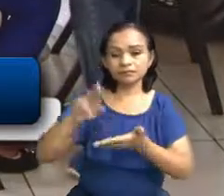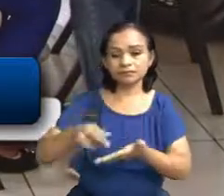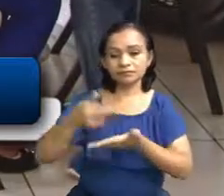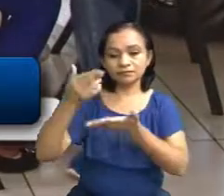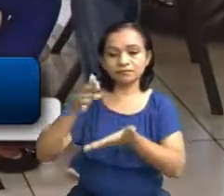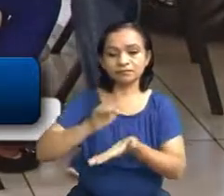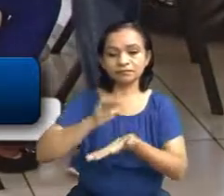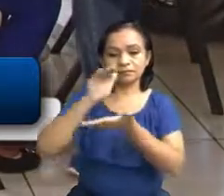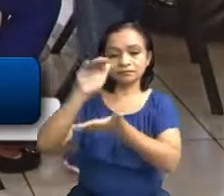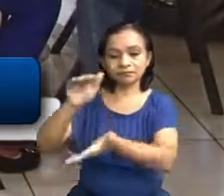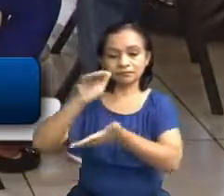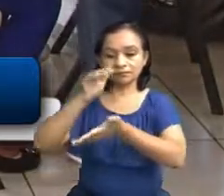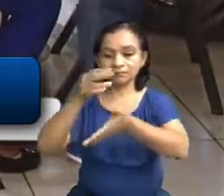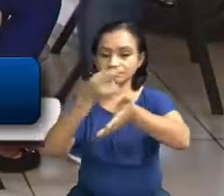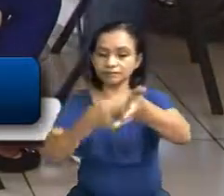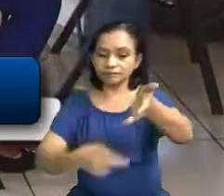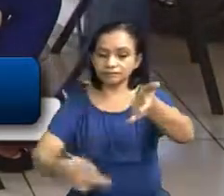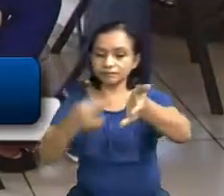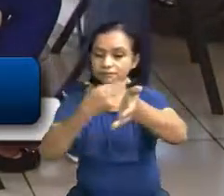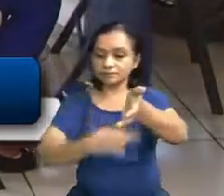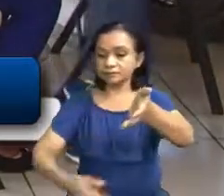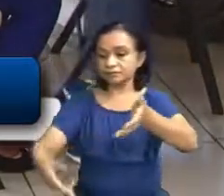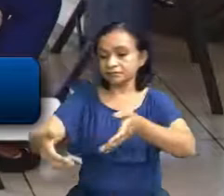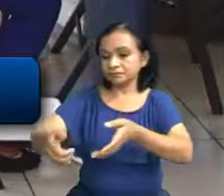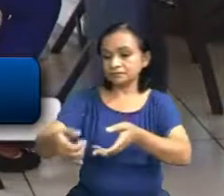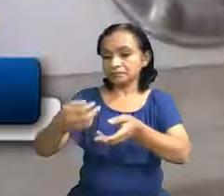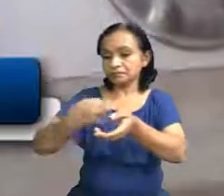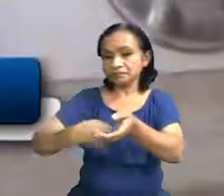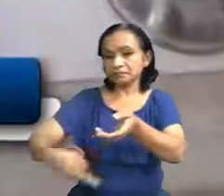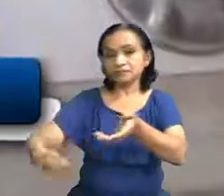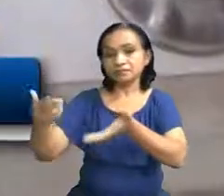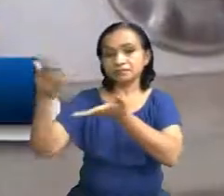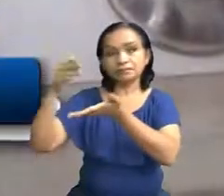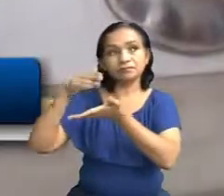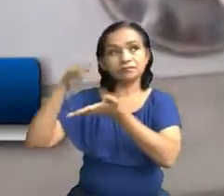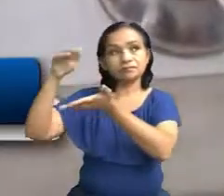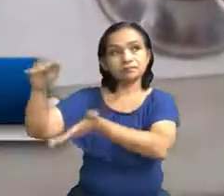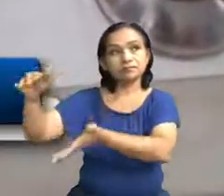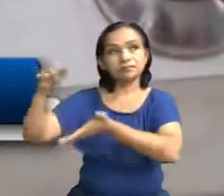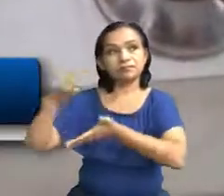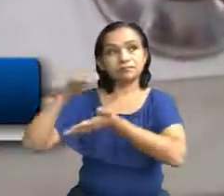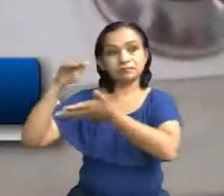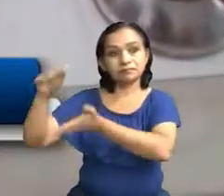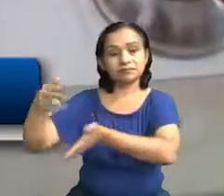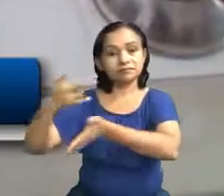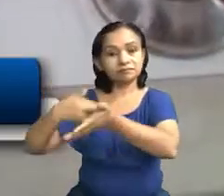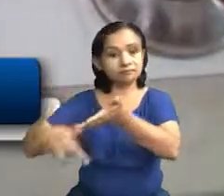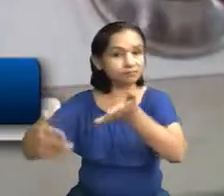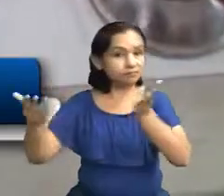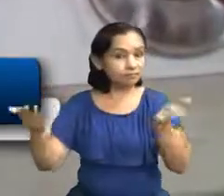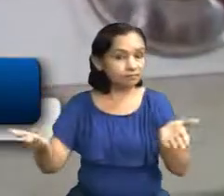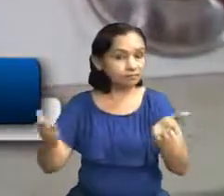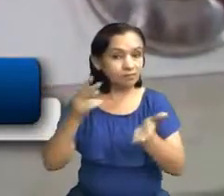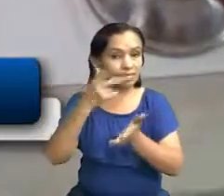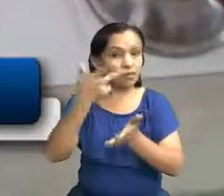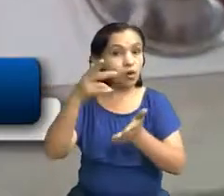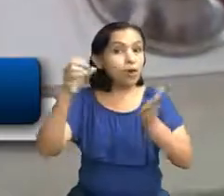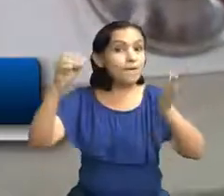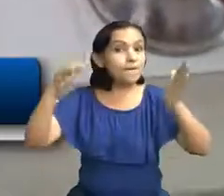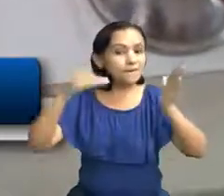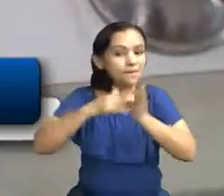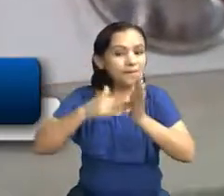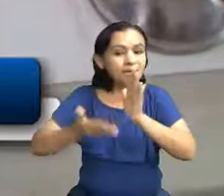las 74.000 más o menos que teníamos en el 2015, avanzamos casi 80 mil